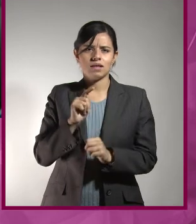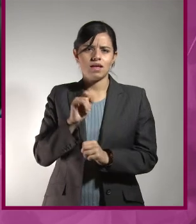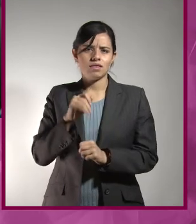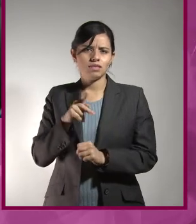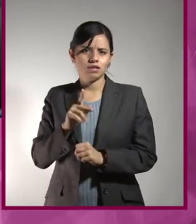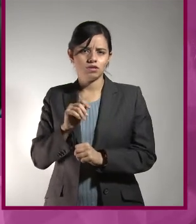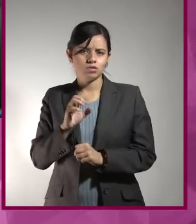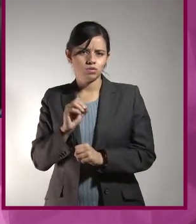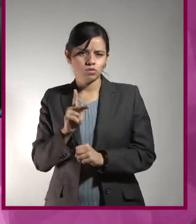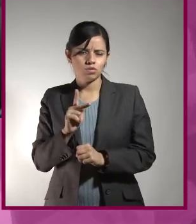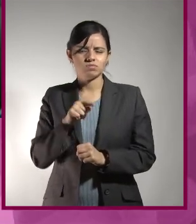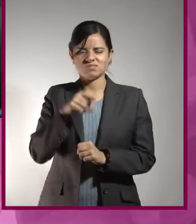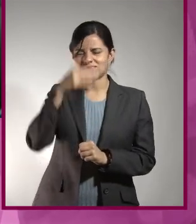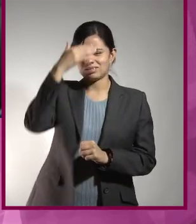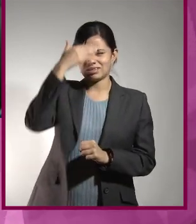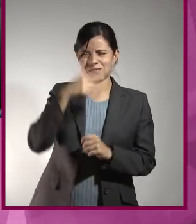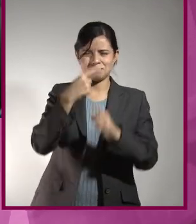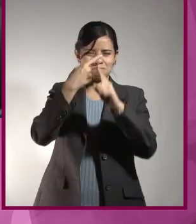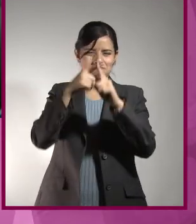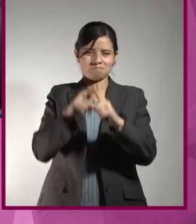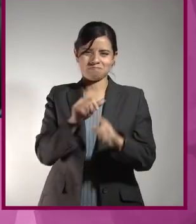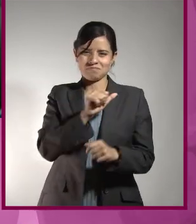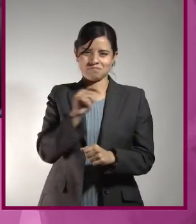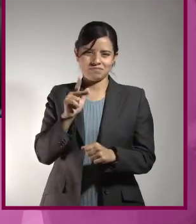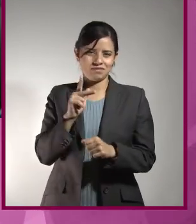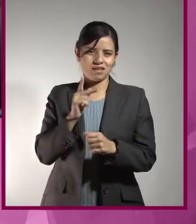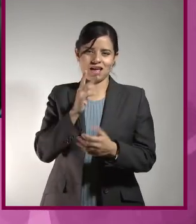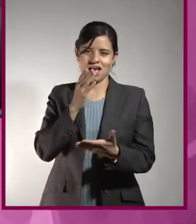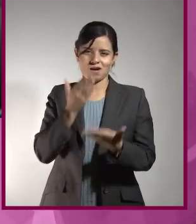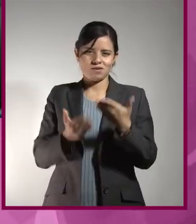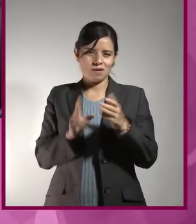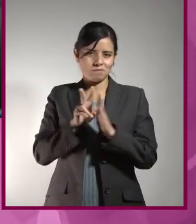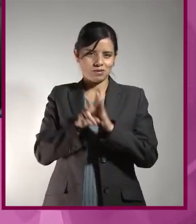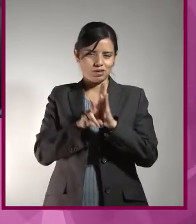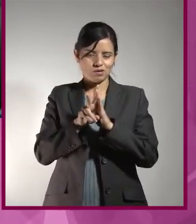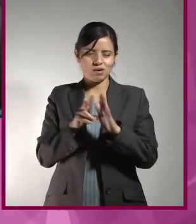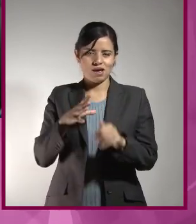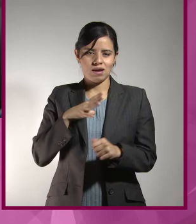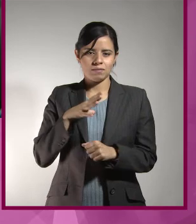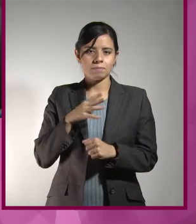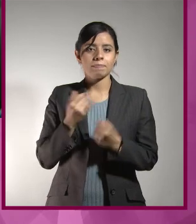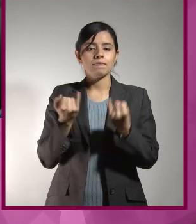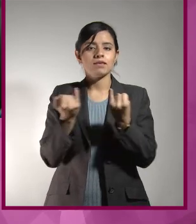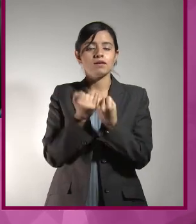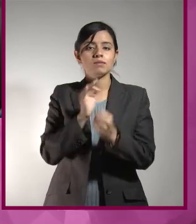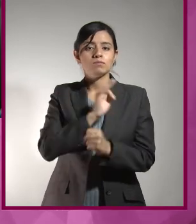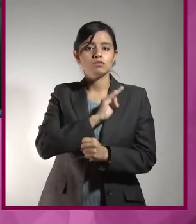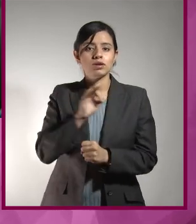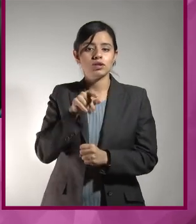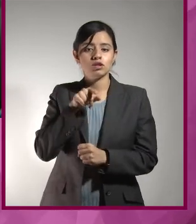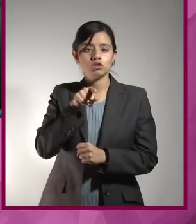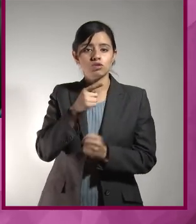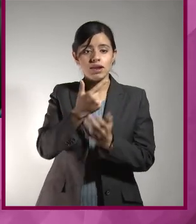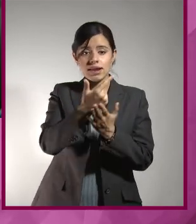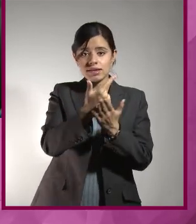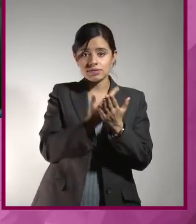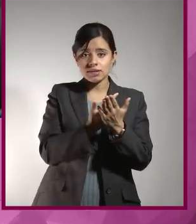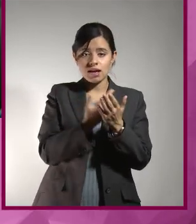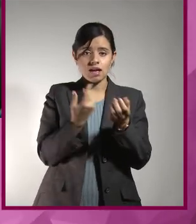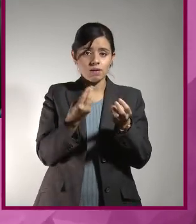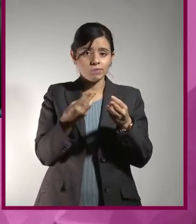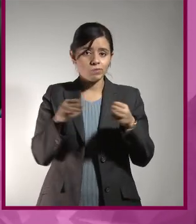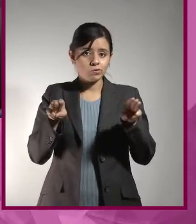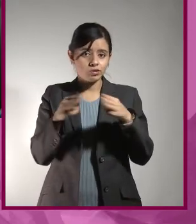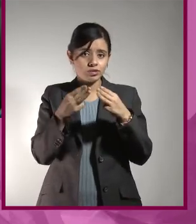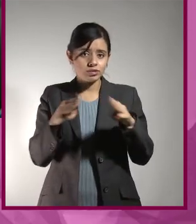TikTok, bueno, tú sabes todos los medios que existen ahora. Puedes también crear una playlist de